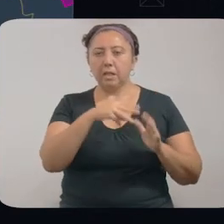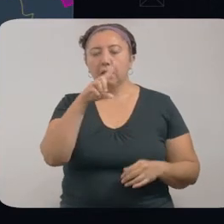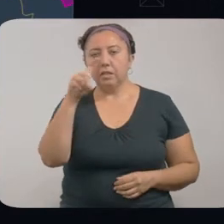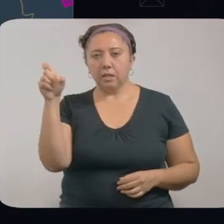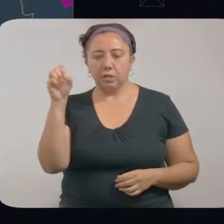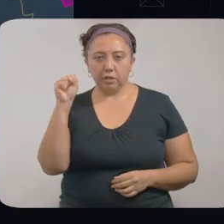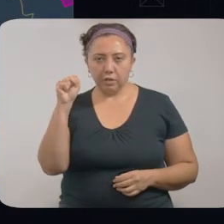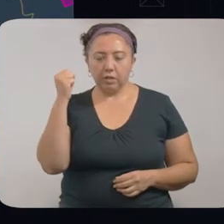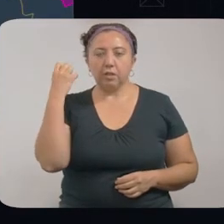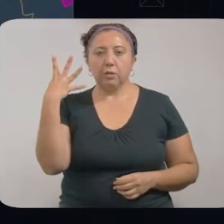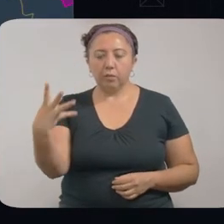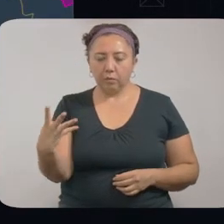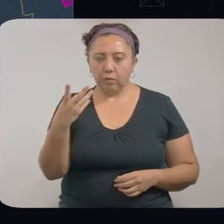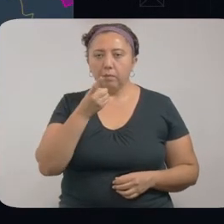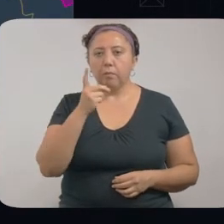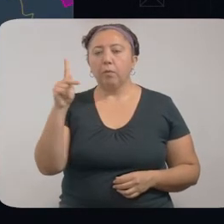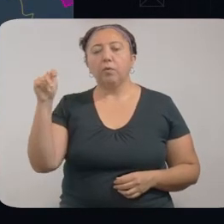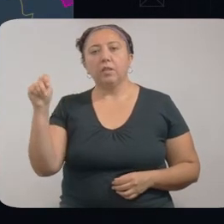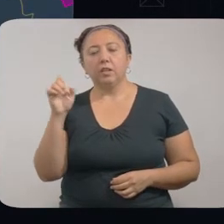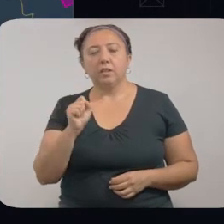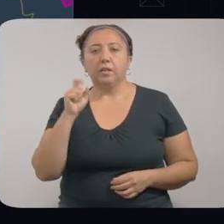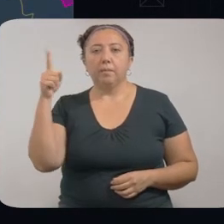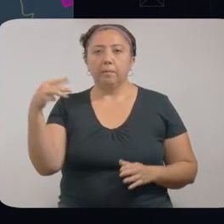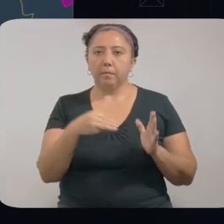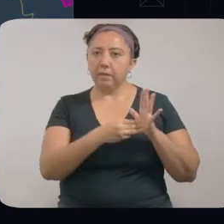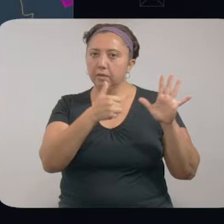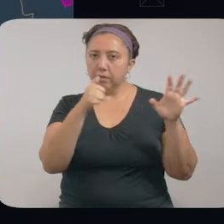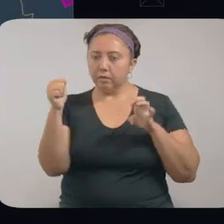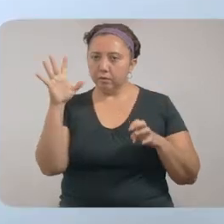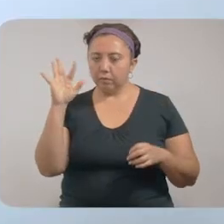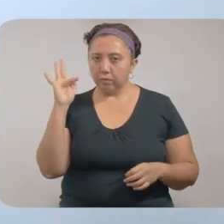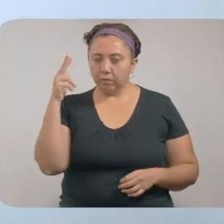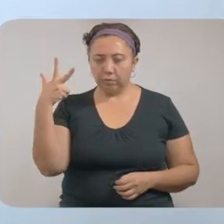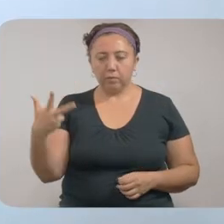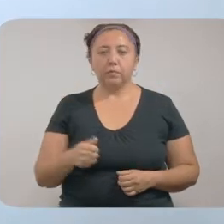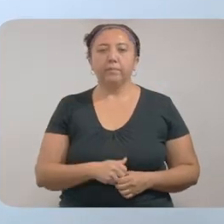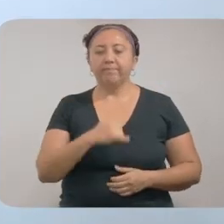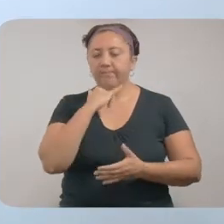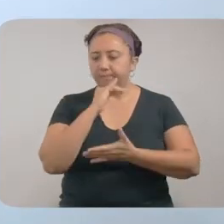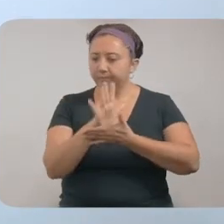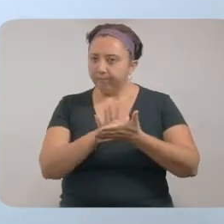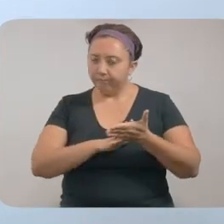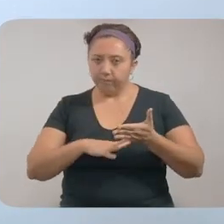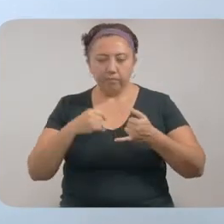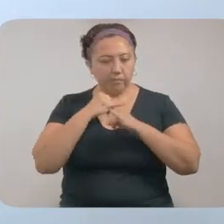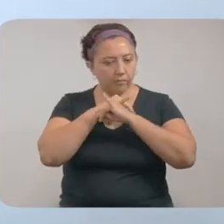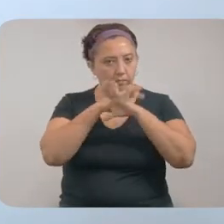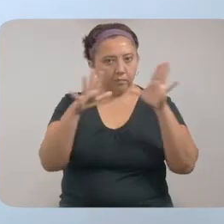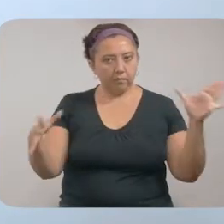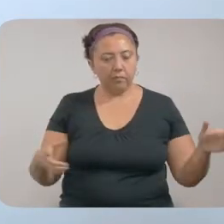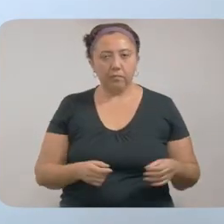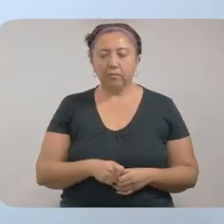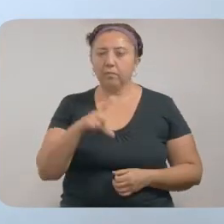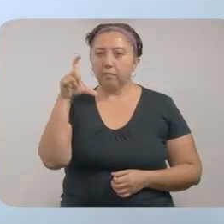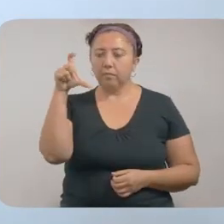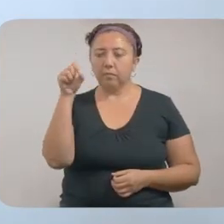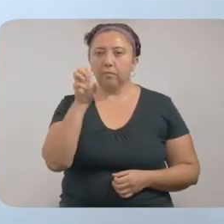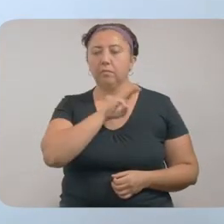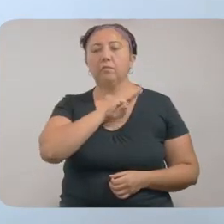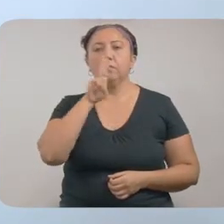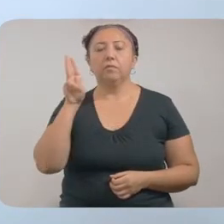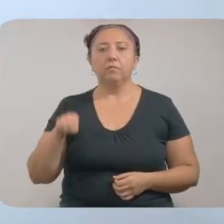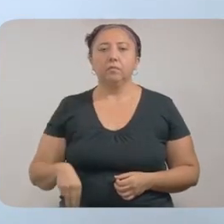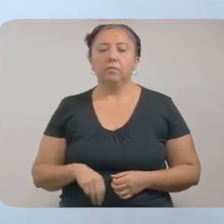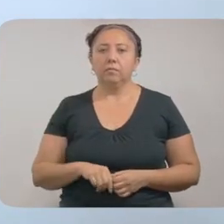1.164 en la zona poniente 1648 lamentablemente en este parte médico informamos de 20 fallecimientos